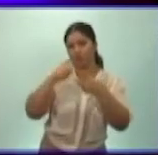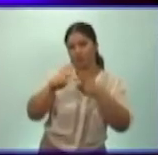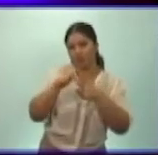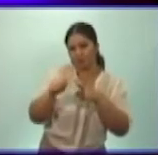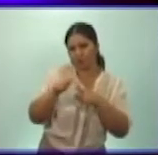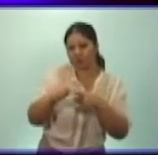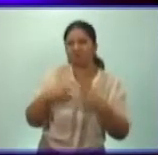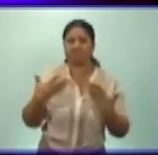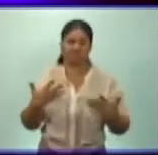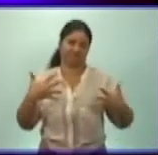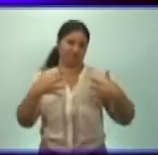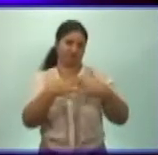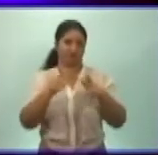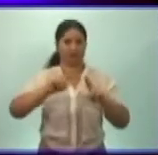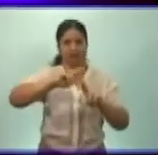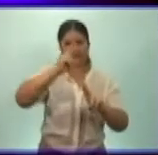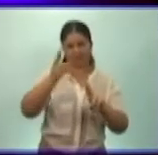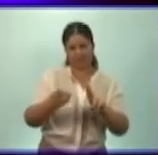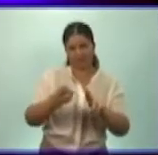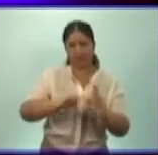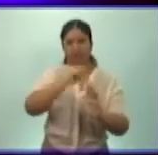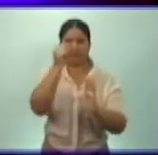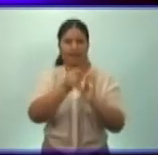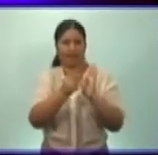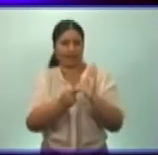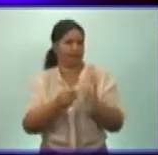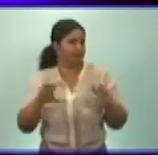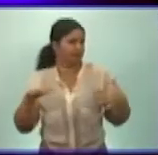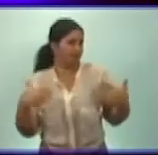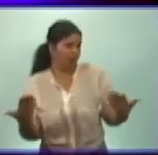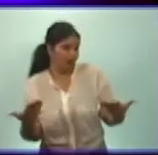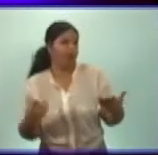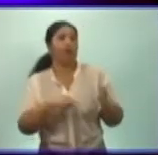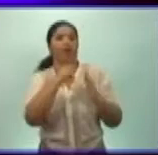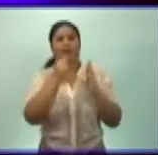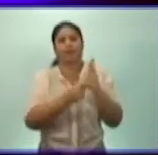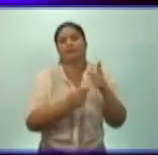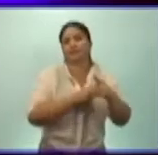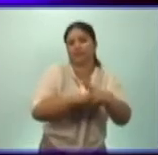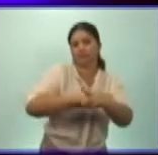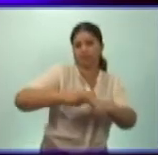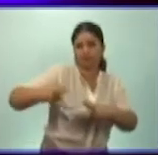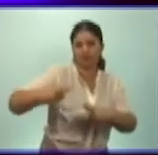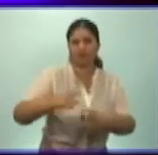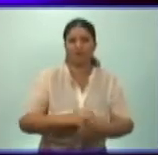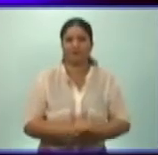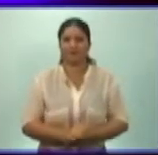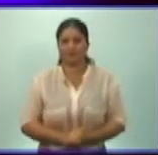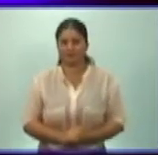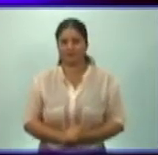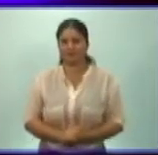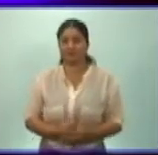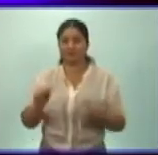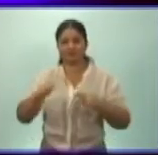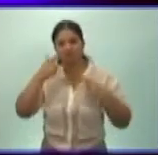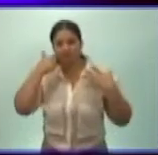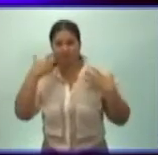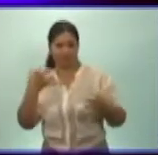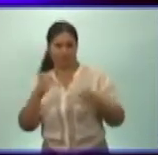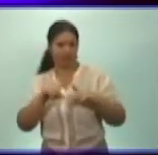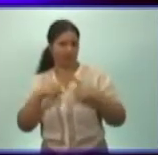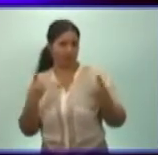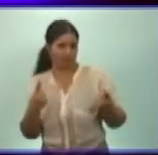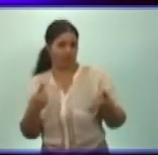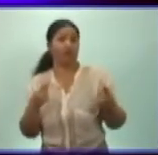carácter histórico y creador de personajes en busca de gloria. Es importante que ustedes